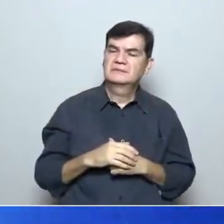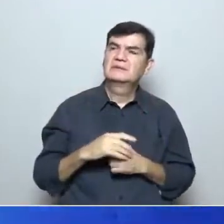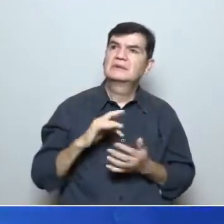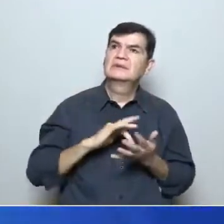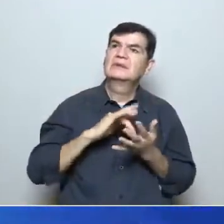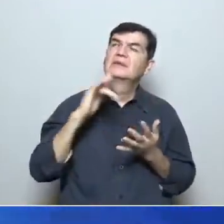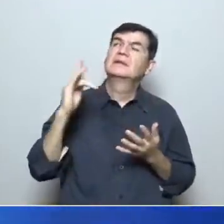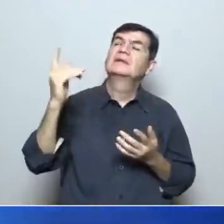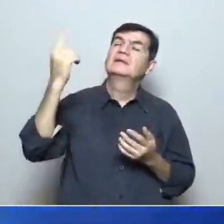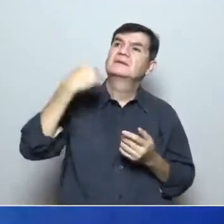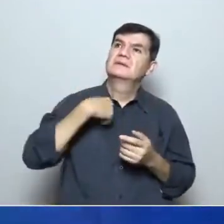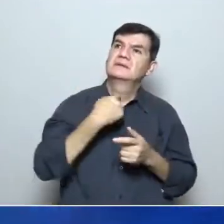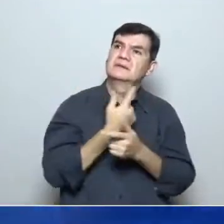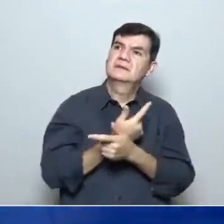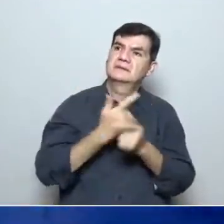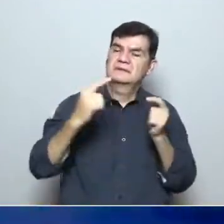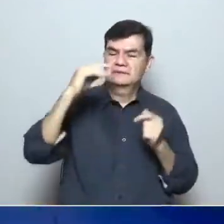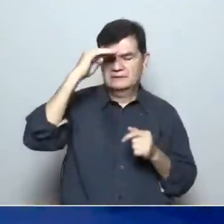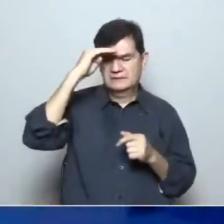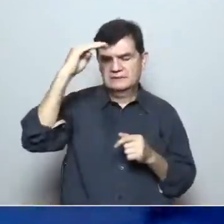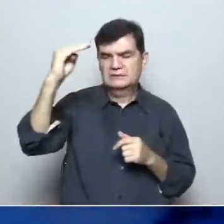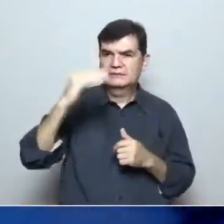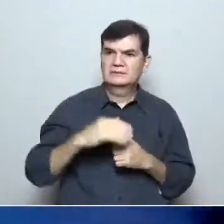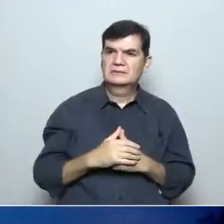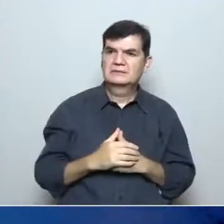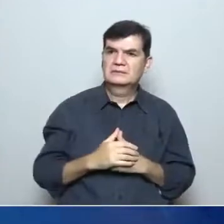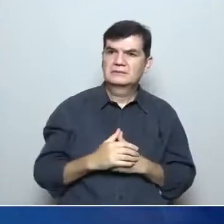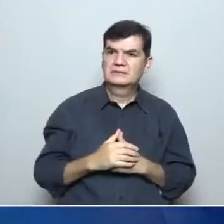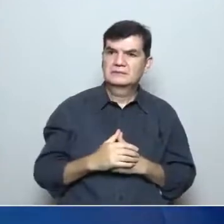Gracias por la libertad, oh Dios.